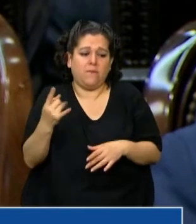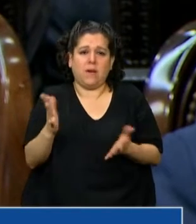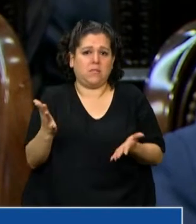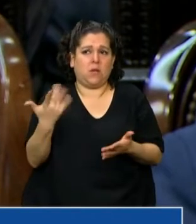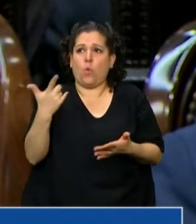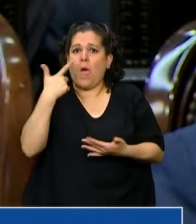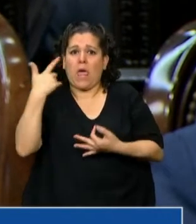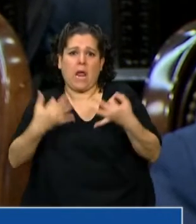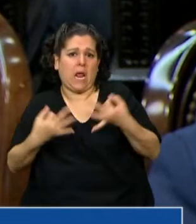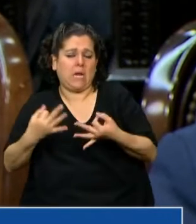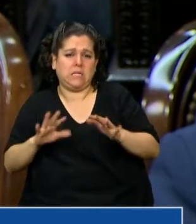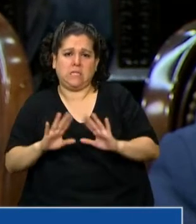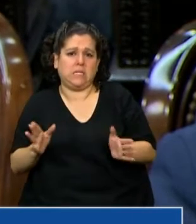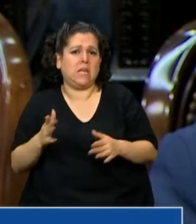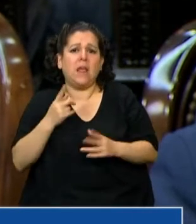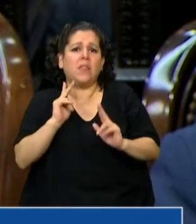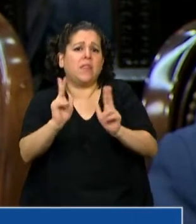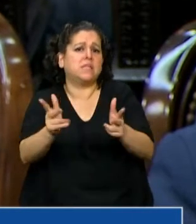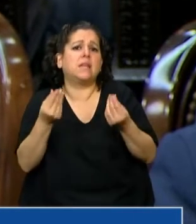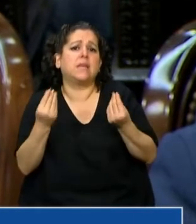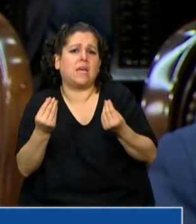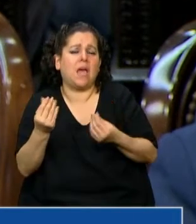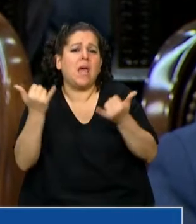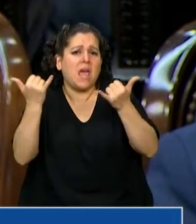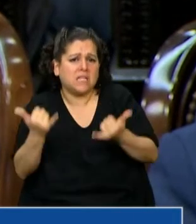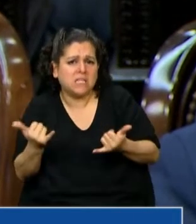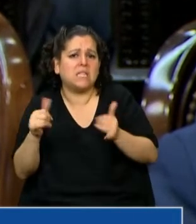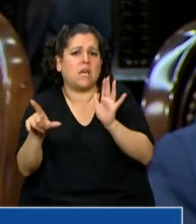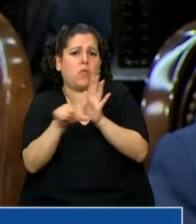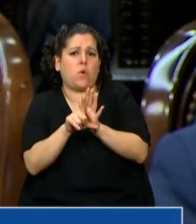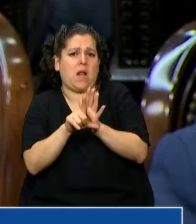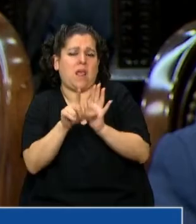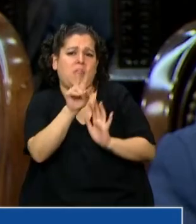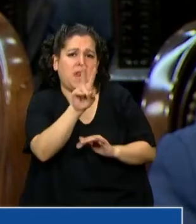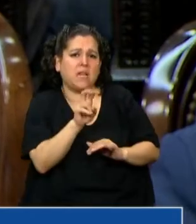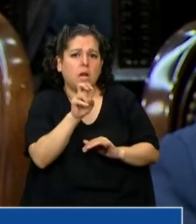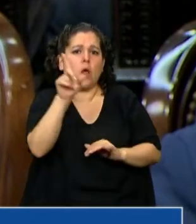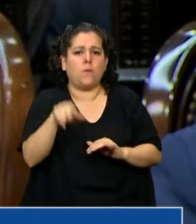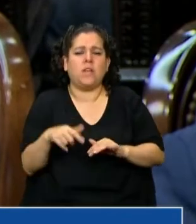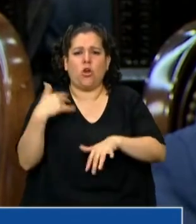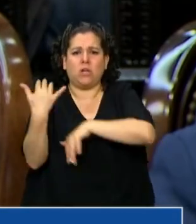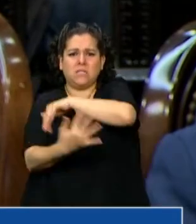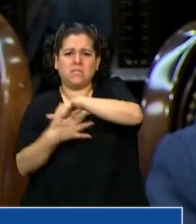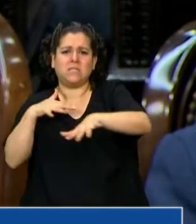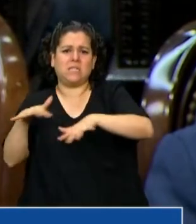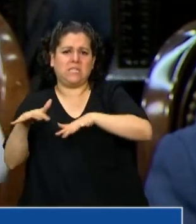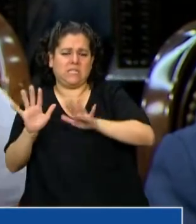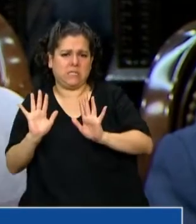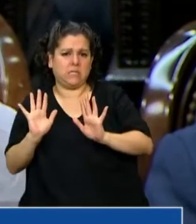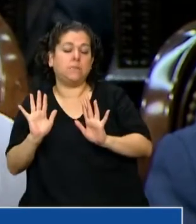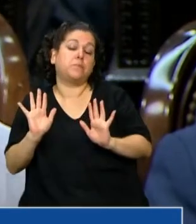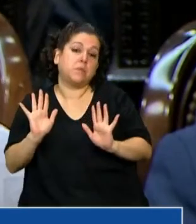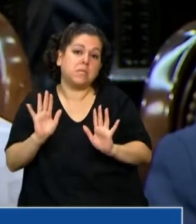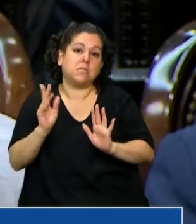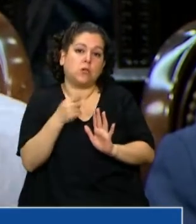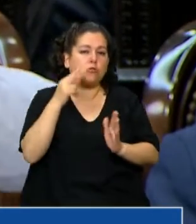menor análisis, decir que la existencia, la sanción de una ley de alquileres provocó la crisis que efectivamente existe en la oferta. De hecho, si